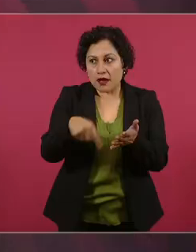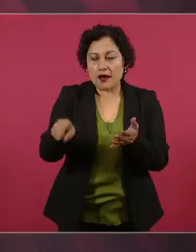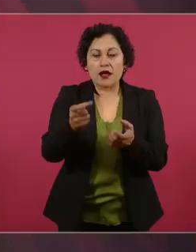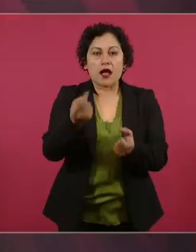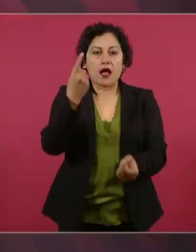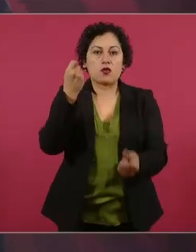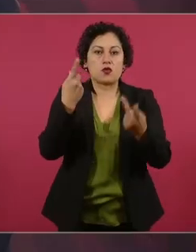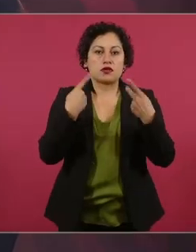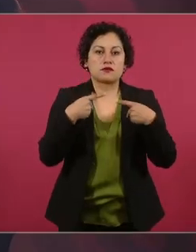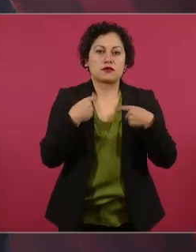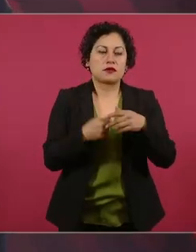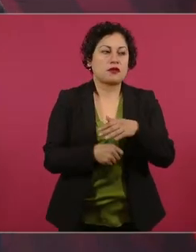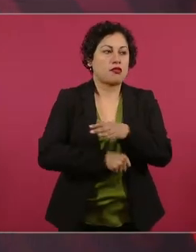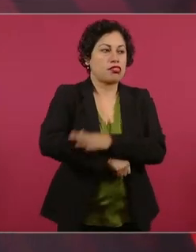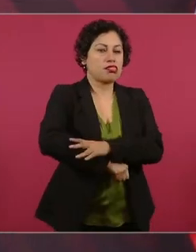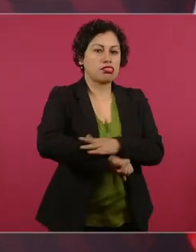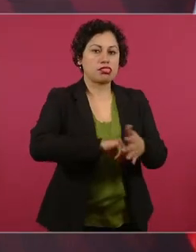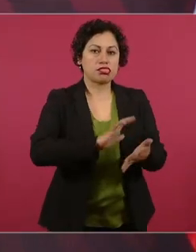Entonces,